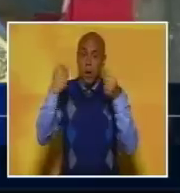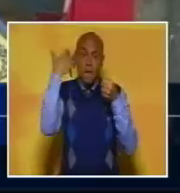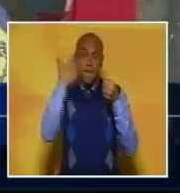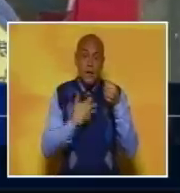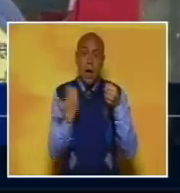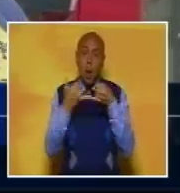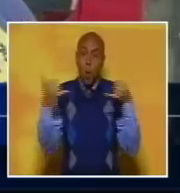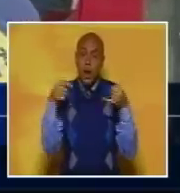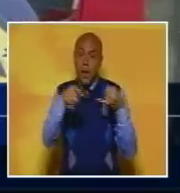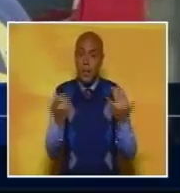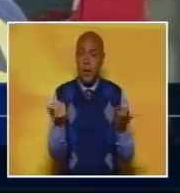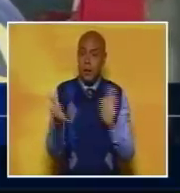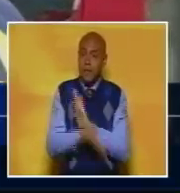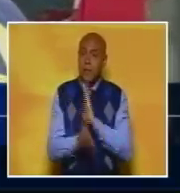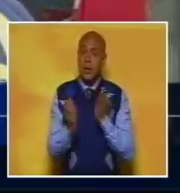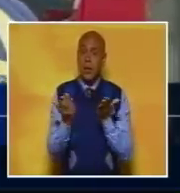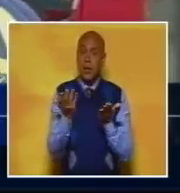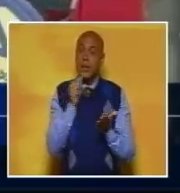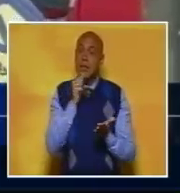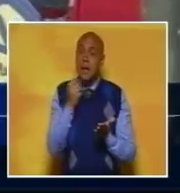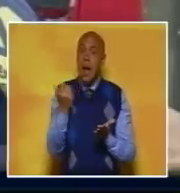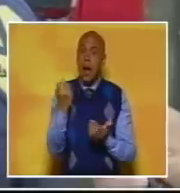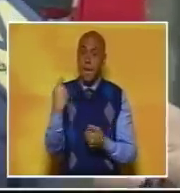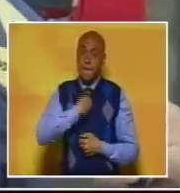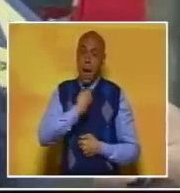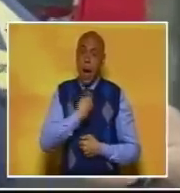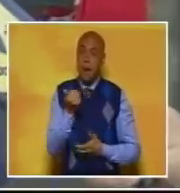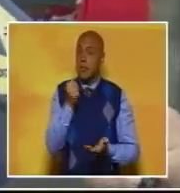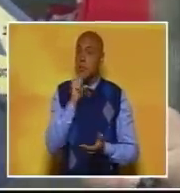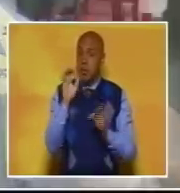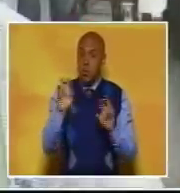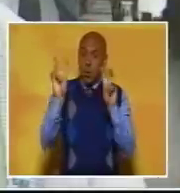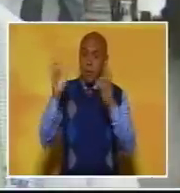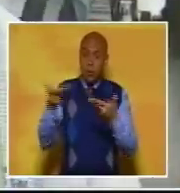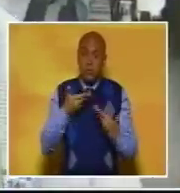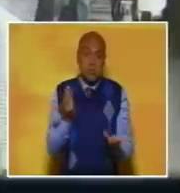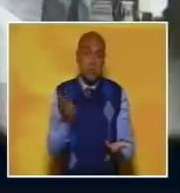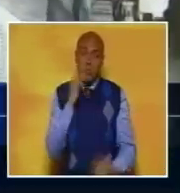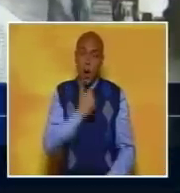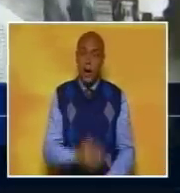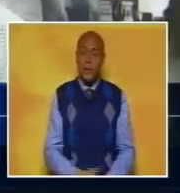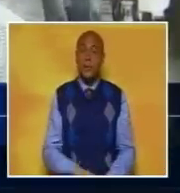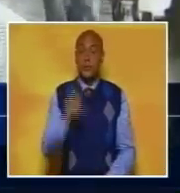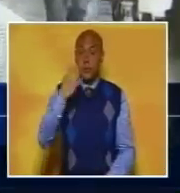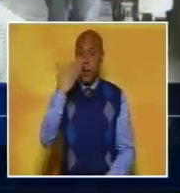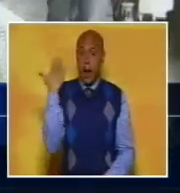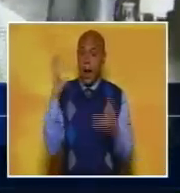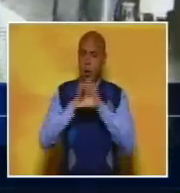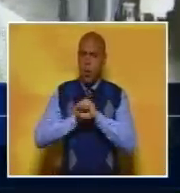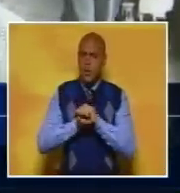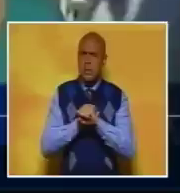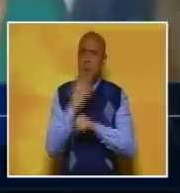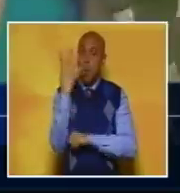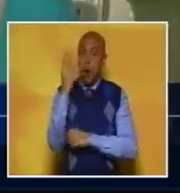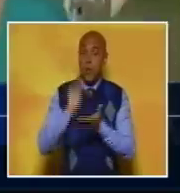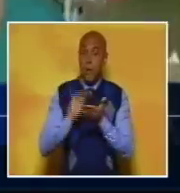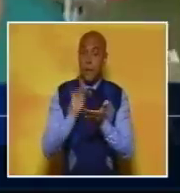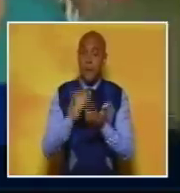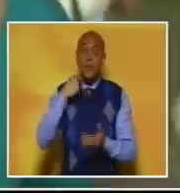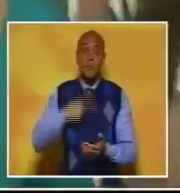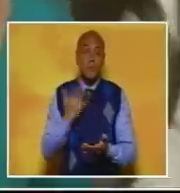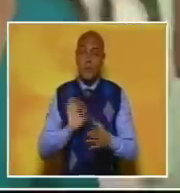uno y a la final nadie se lo va a uno dar nuevo. Pero anoche se fue como 4 veces. Toda la